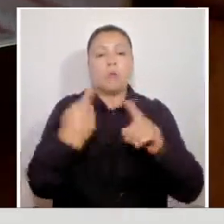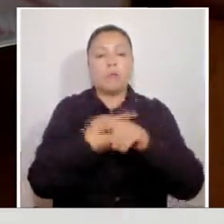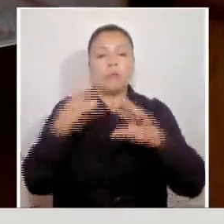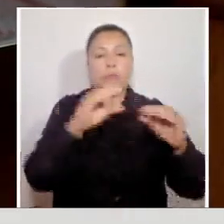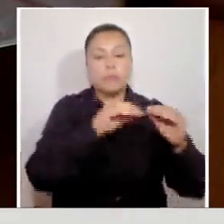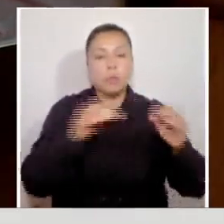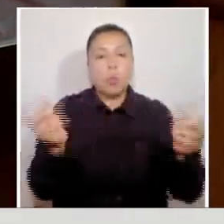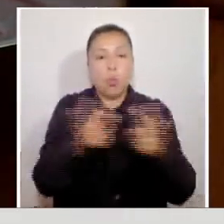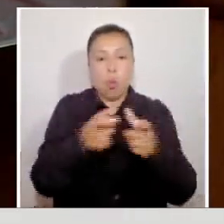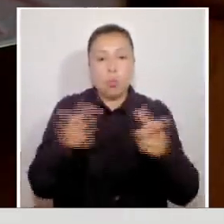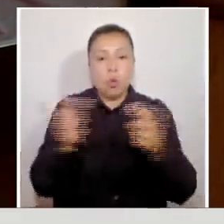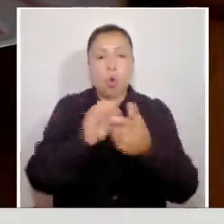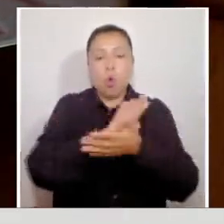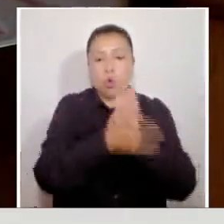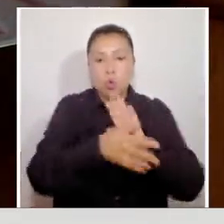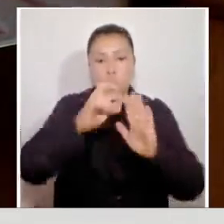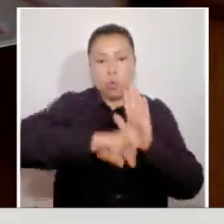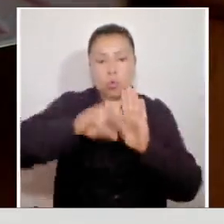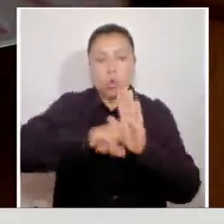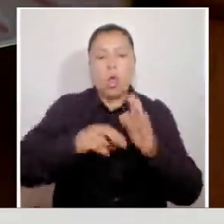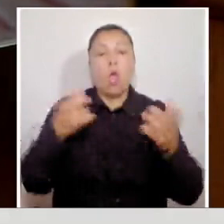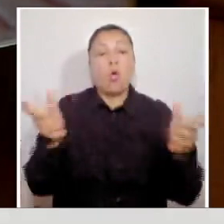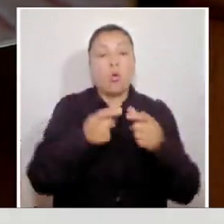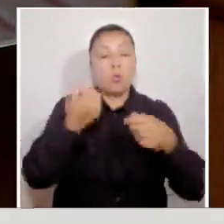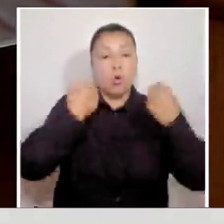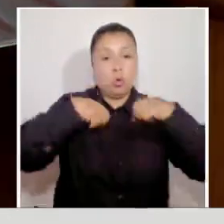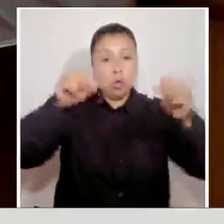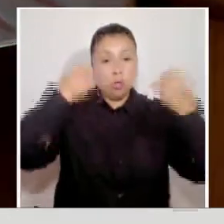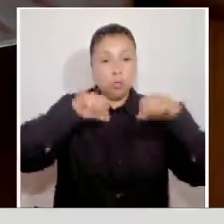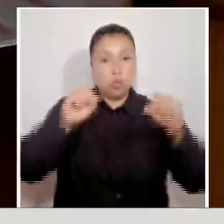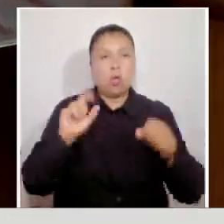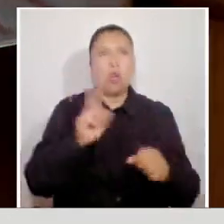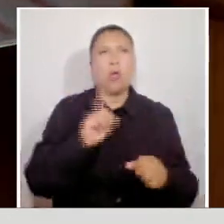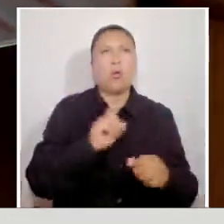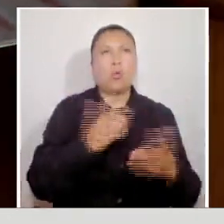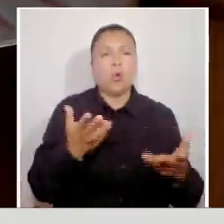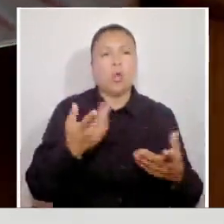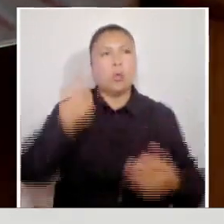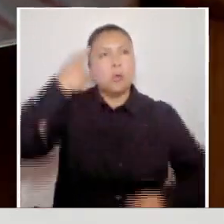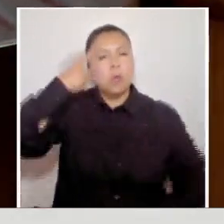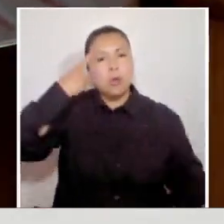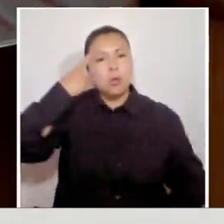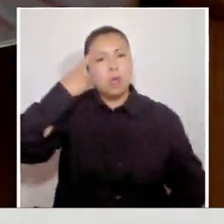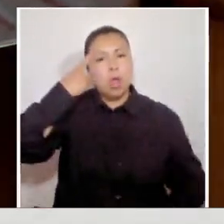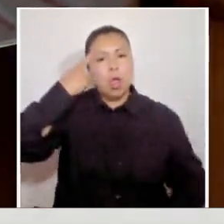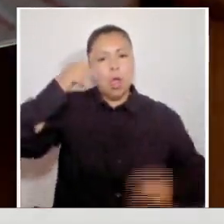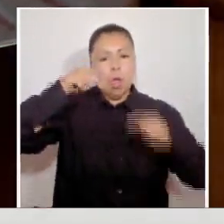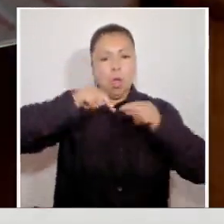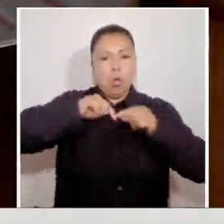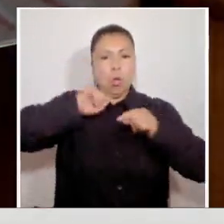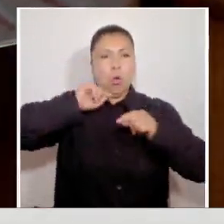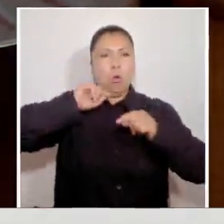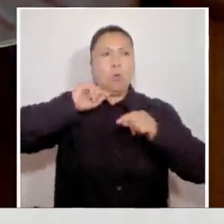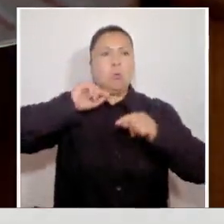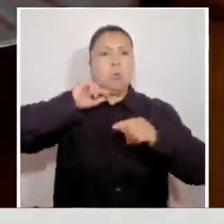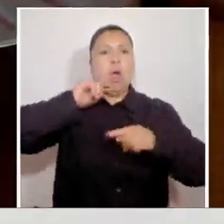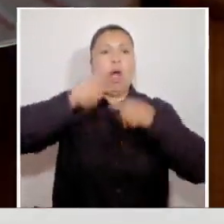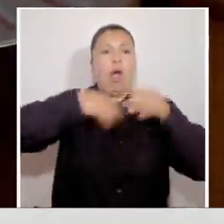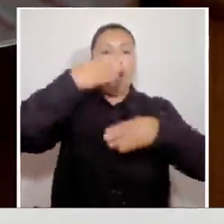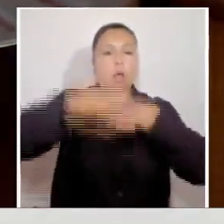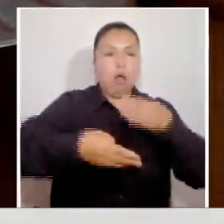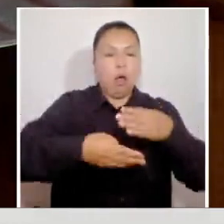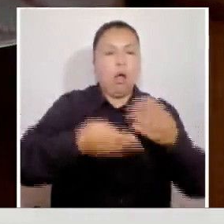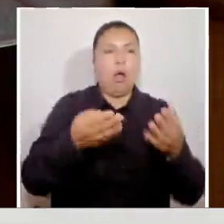por las comisiones en este caso la comisión de deporte no es algo que lo hayamos pensado de la noche a la mañana esto ha sido una